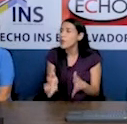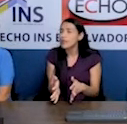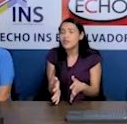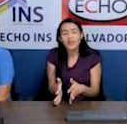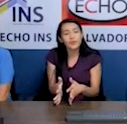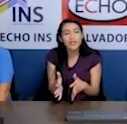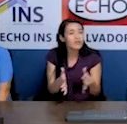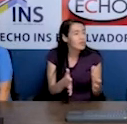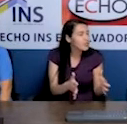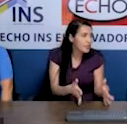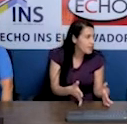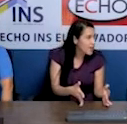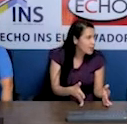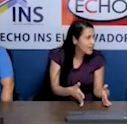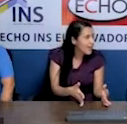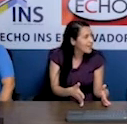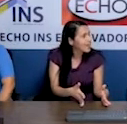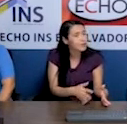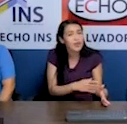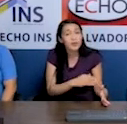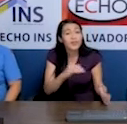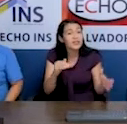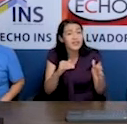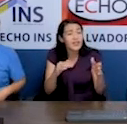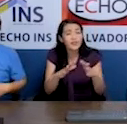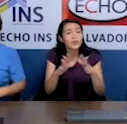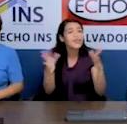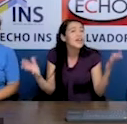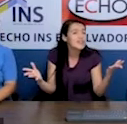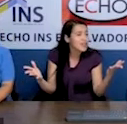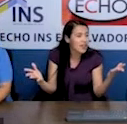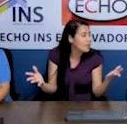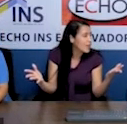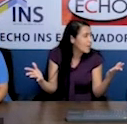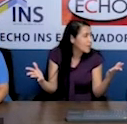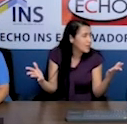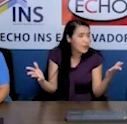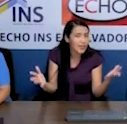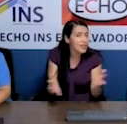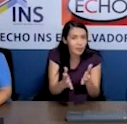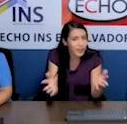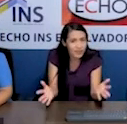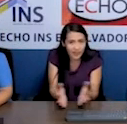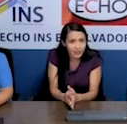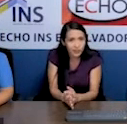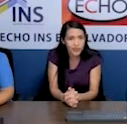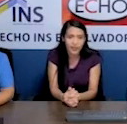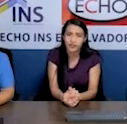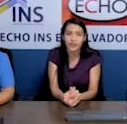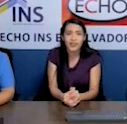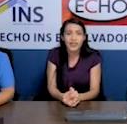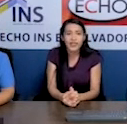y como puede ser una infección de vías urinarias, puede ser un cáncer en una etapa terminal que puede